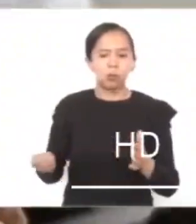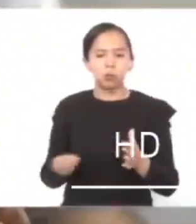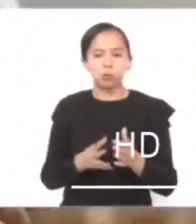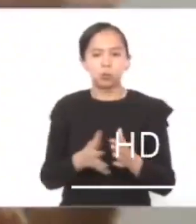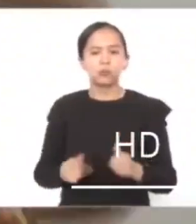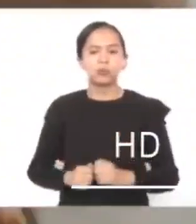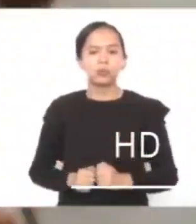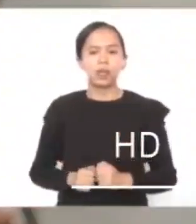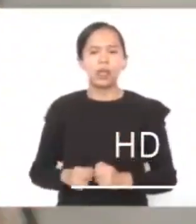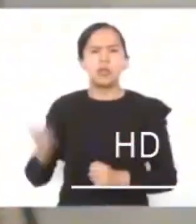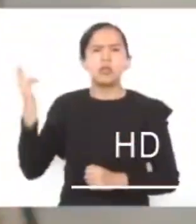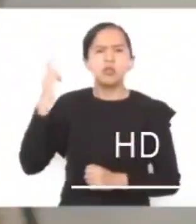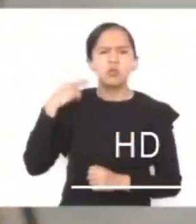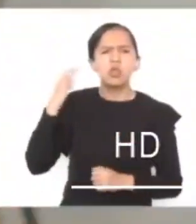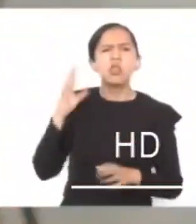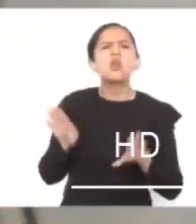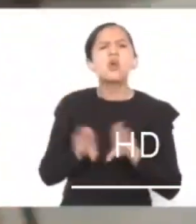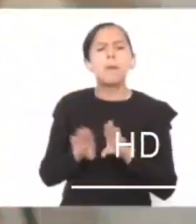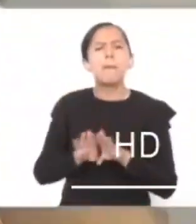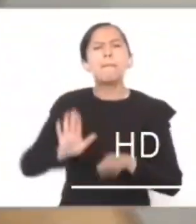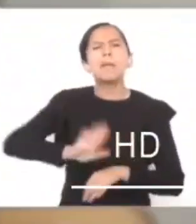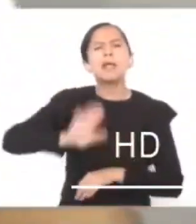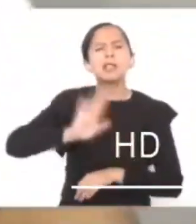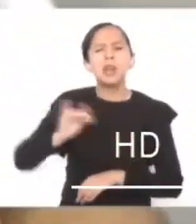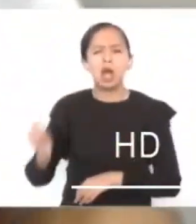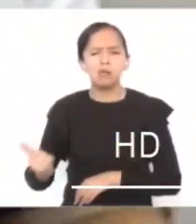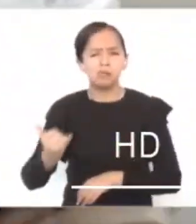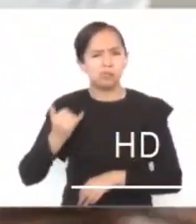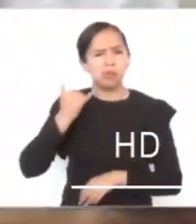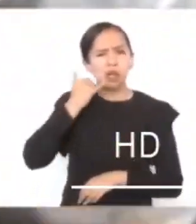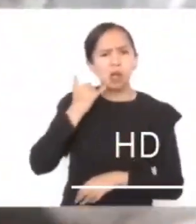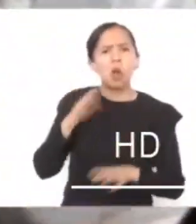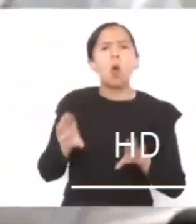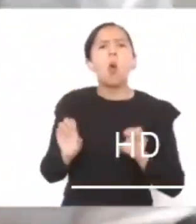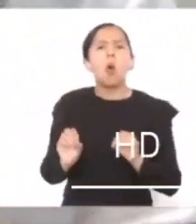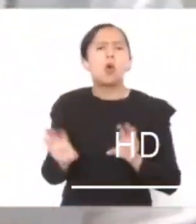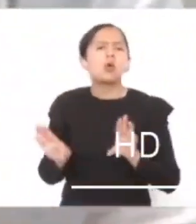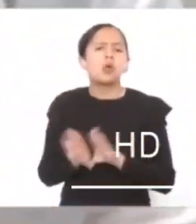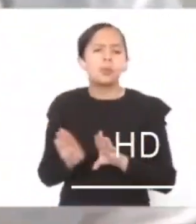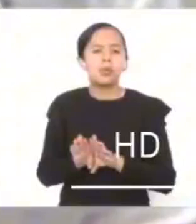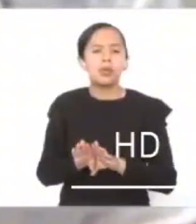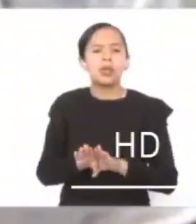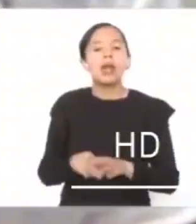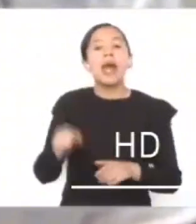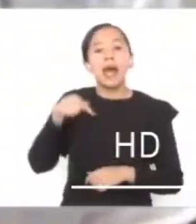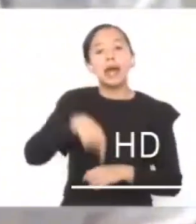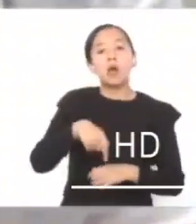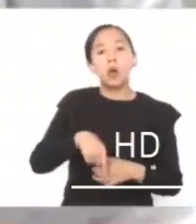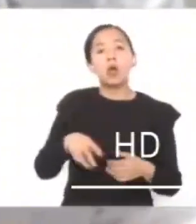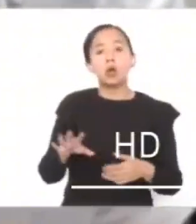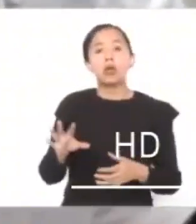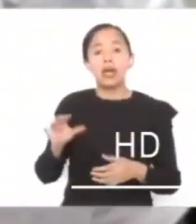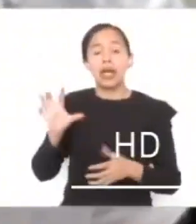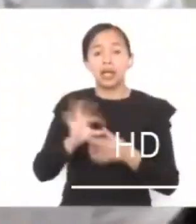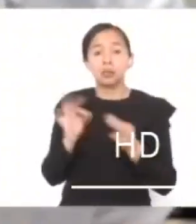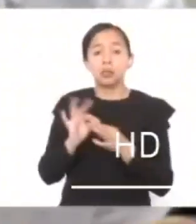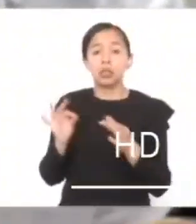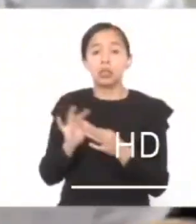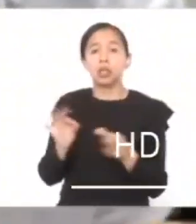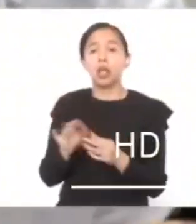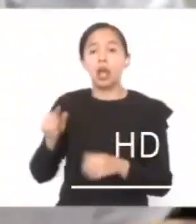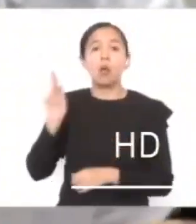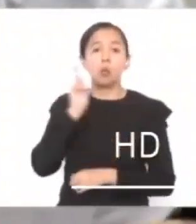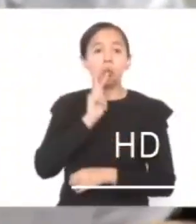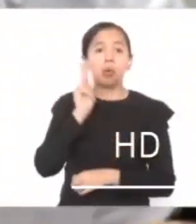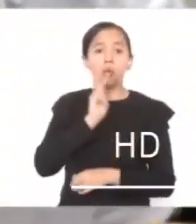sonar? Como una llamada telefónica, y me comentaban también que incluso este día se habían hecho pruebas ya